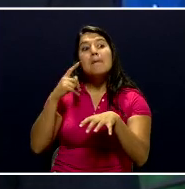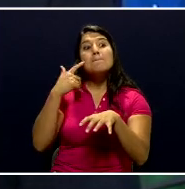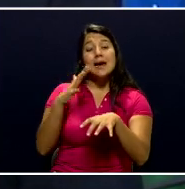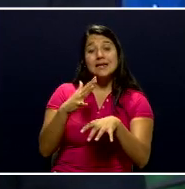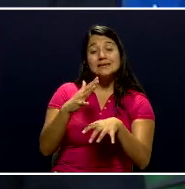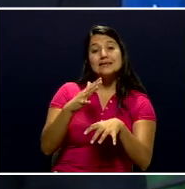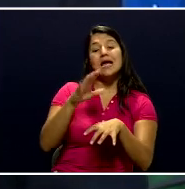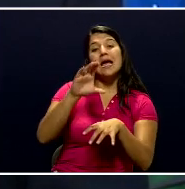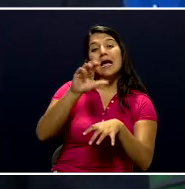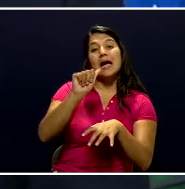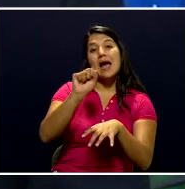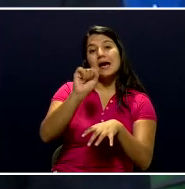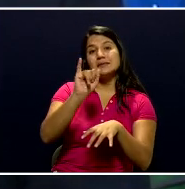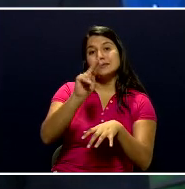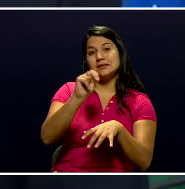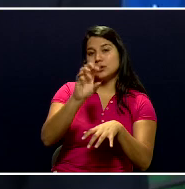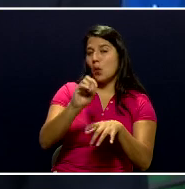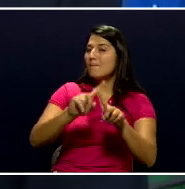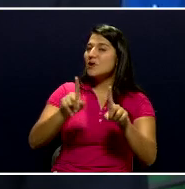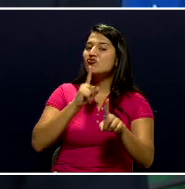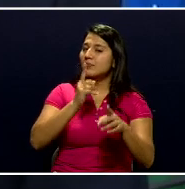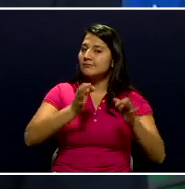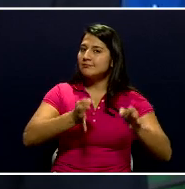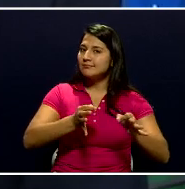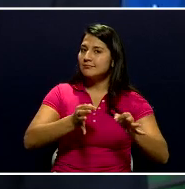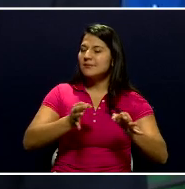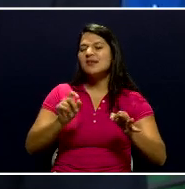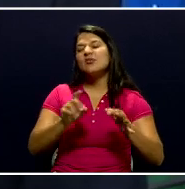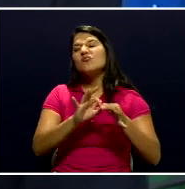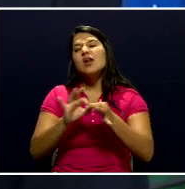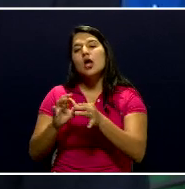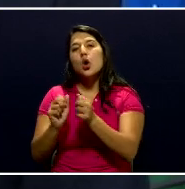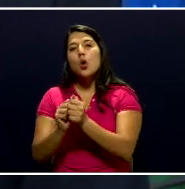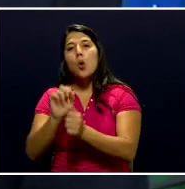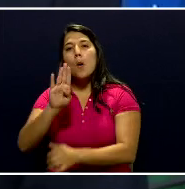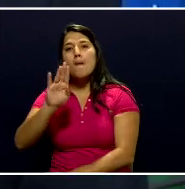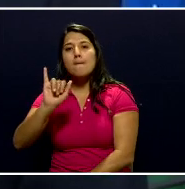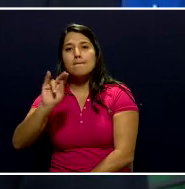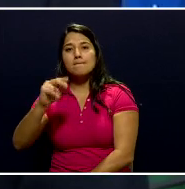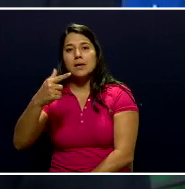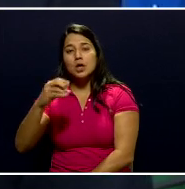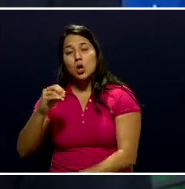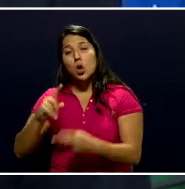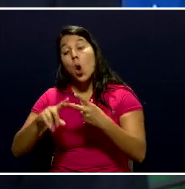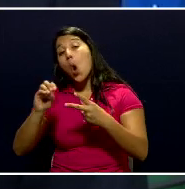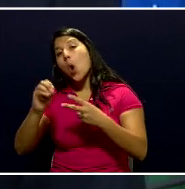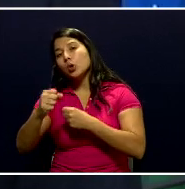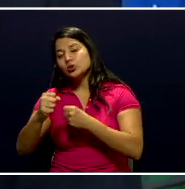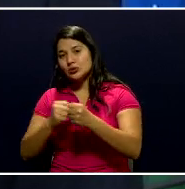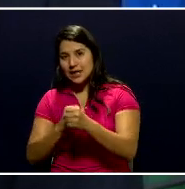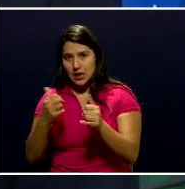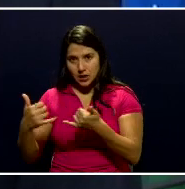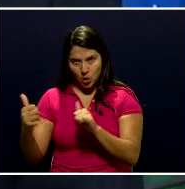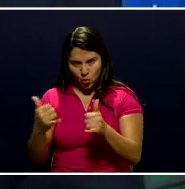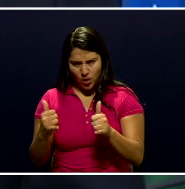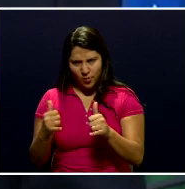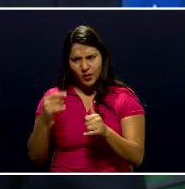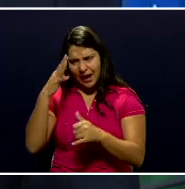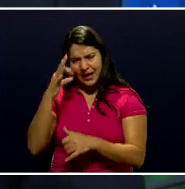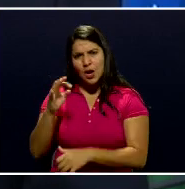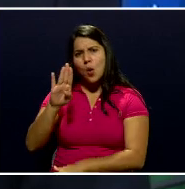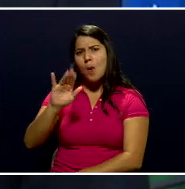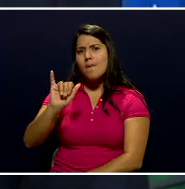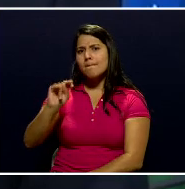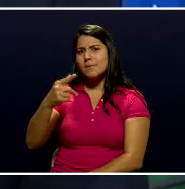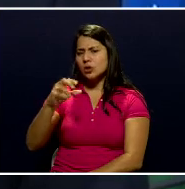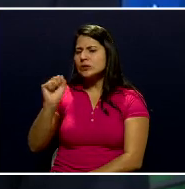casinos, que tienen que ver con los bingos y tienen que ver con las salas de juego. En cuanto a los bingos, entendemos que han realizado un cierre